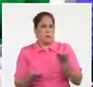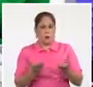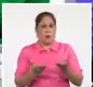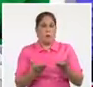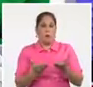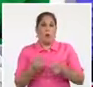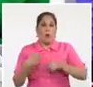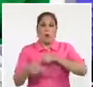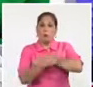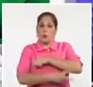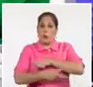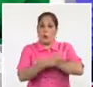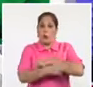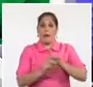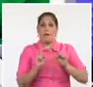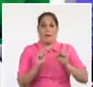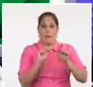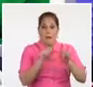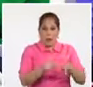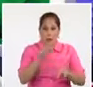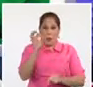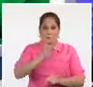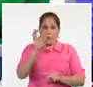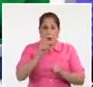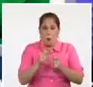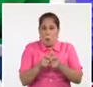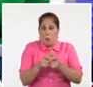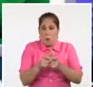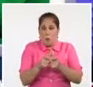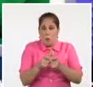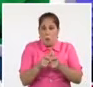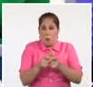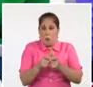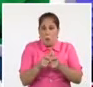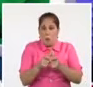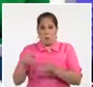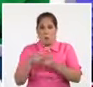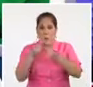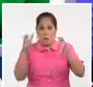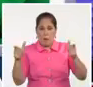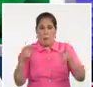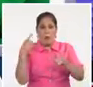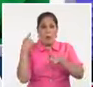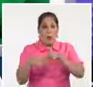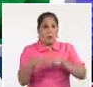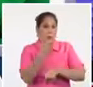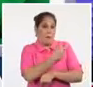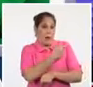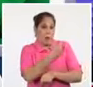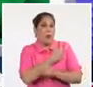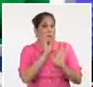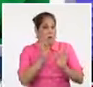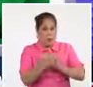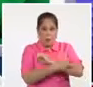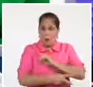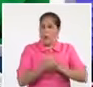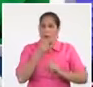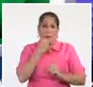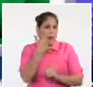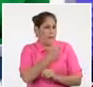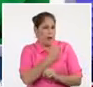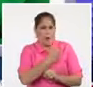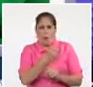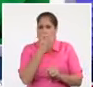incluso han tenido porcientos elevados de personas de vacuna ya con todas las